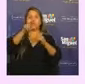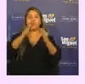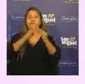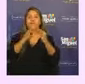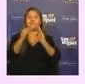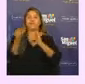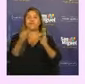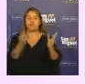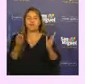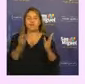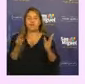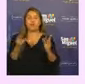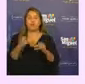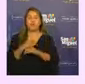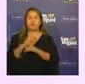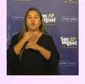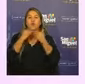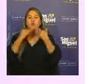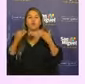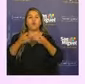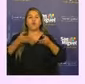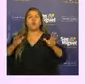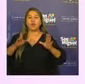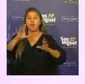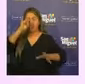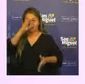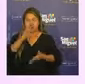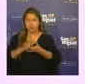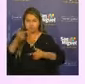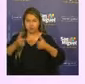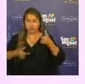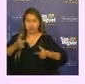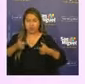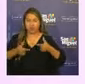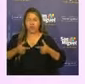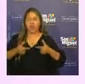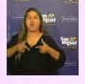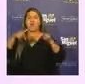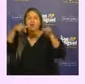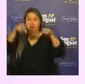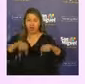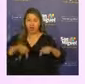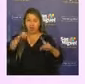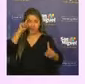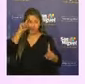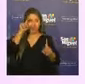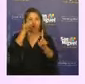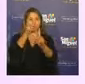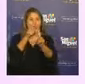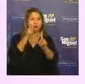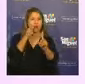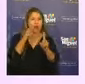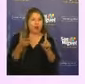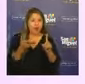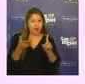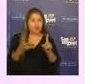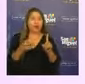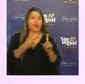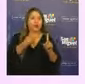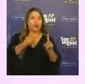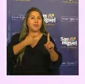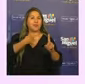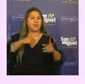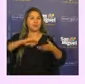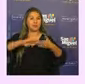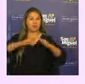decisión política, por sobre cualquier decisión partidaria. Aquí lo que tenemos que poner es el interés de la